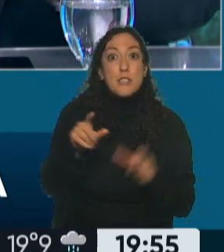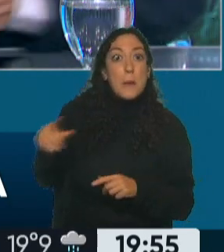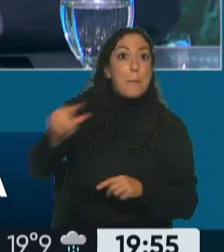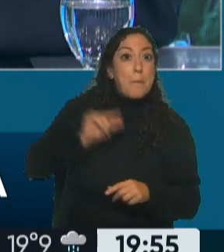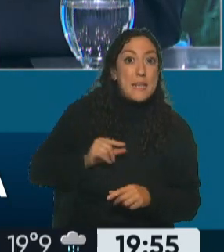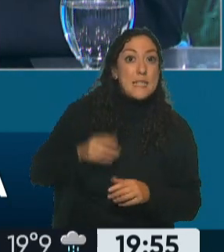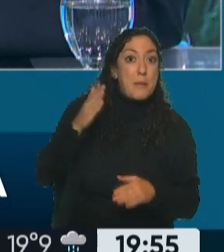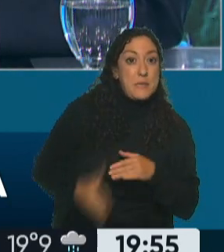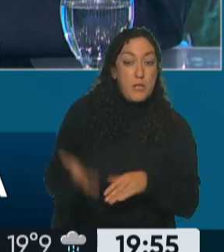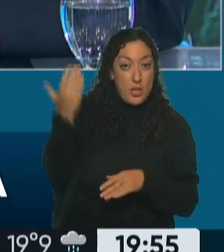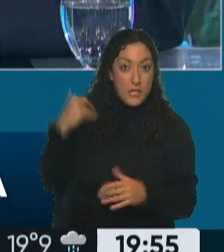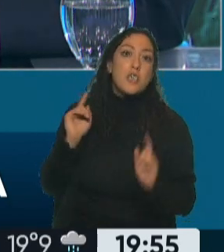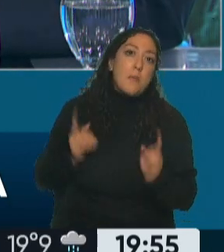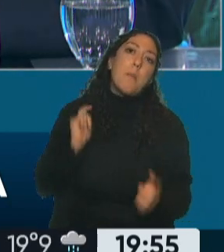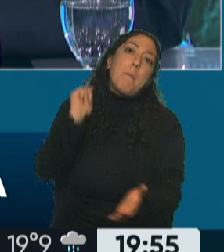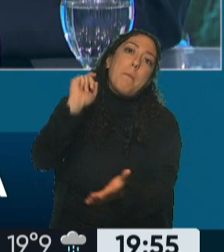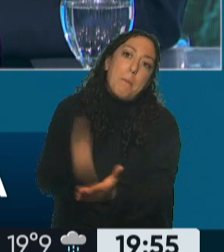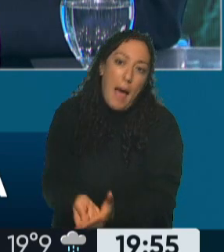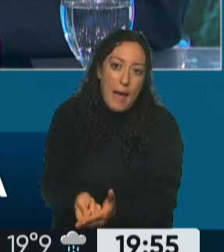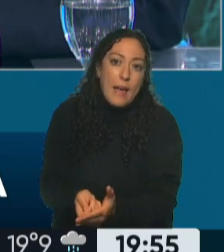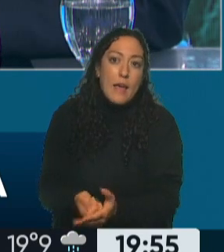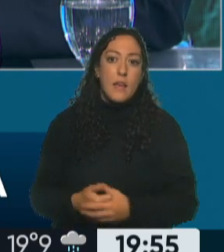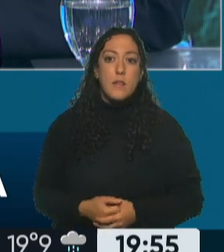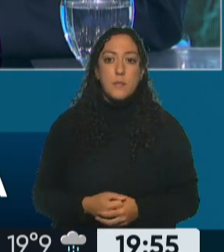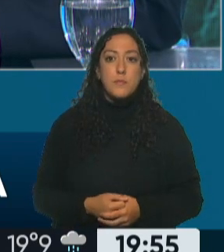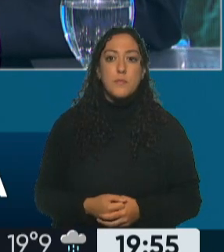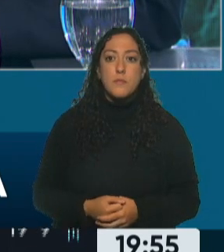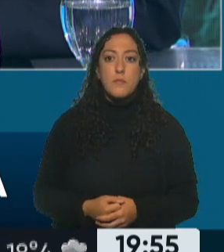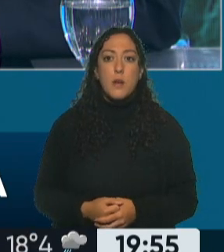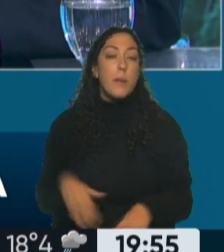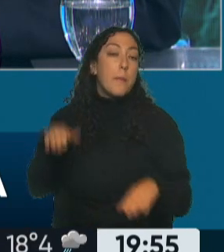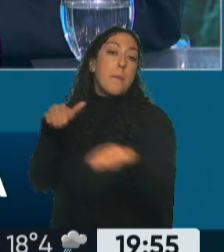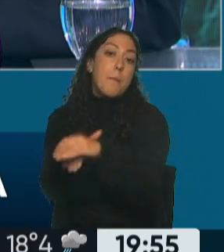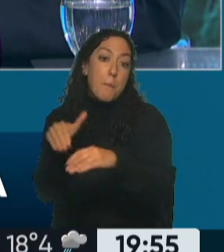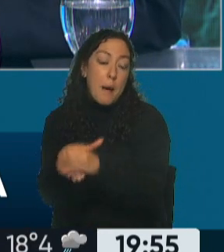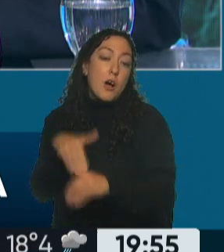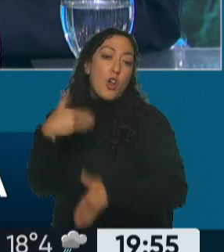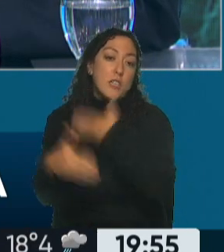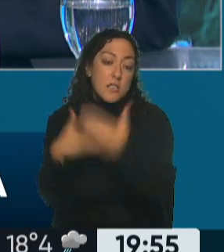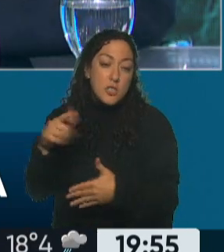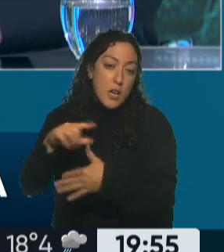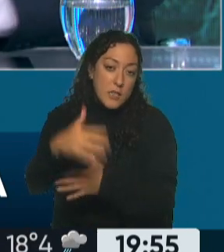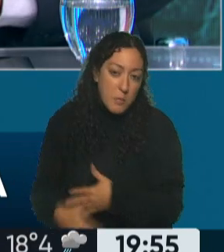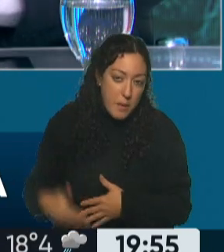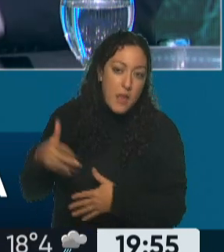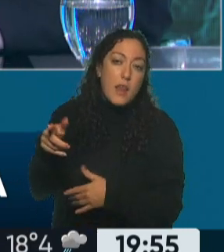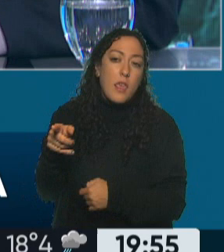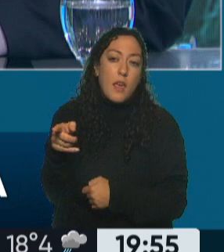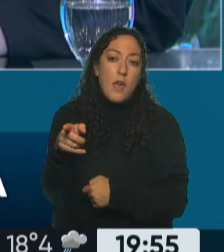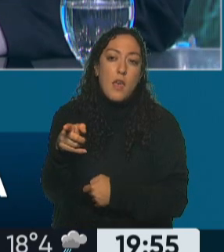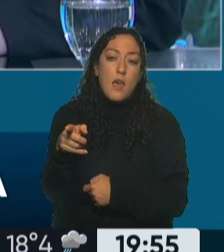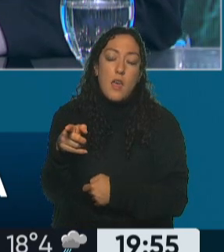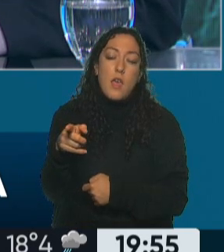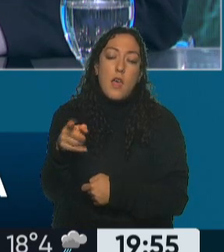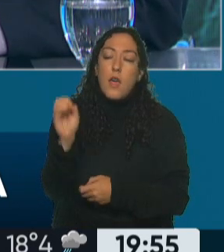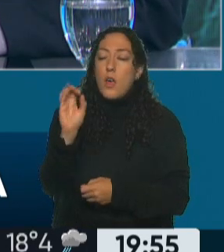anterior vencimiento al Fondo Monetario. Estoy hablando del Banco de Desarrollo para América Latina, más conocido